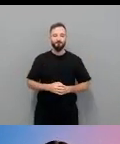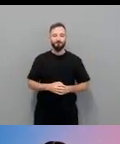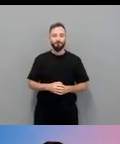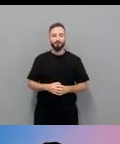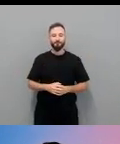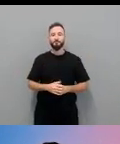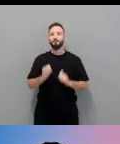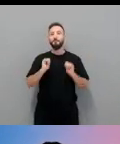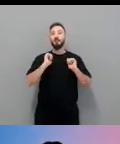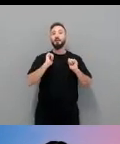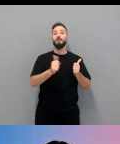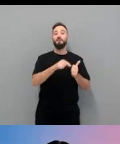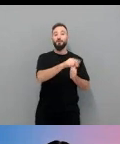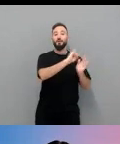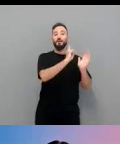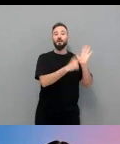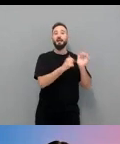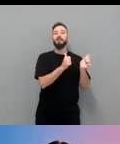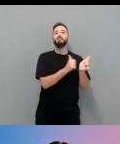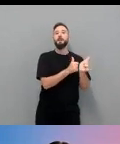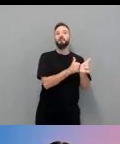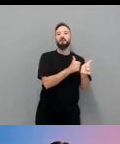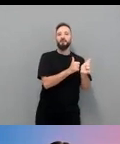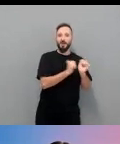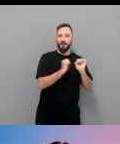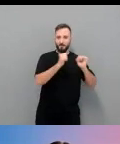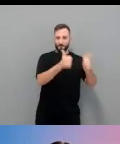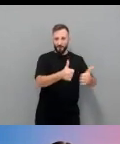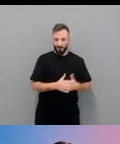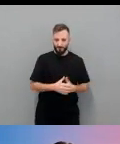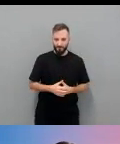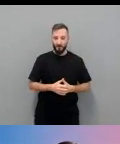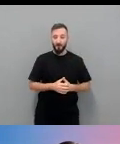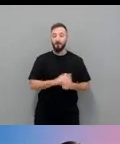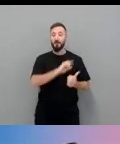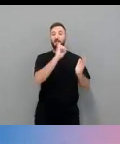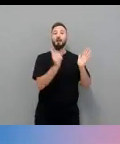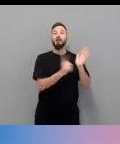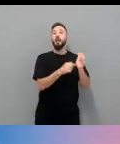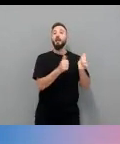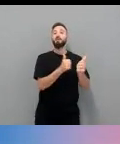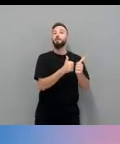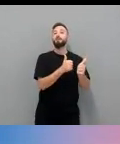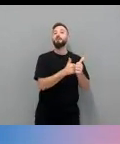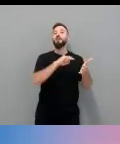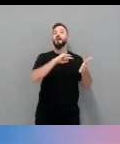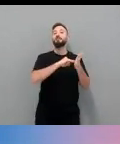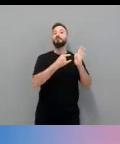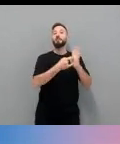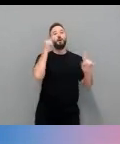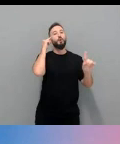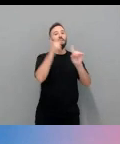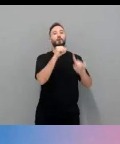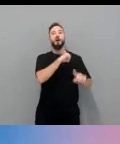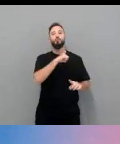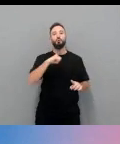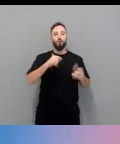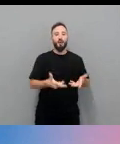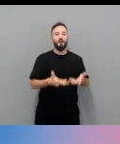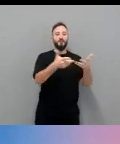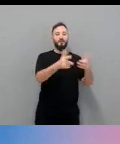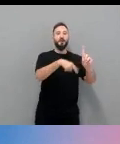Voy a empezar por la ley de dependencia, que es la ley de, bueno, el sistema para la autonomía y atención a la